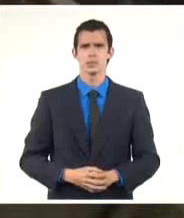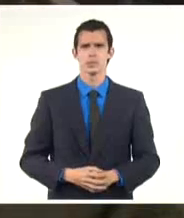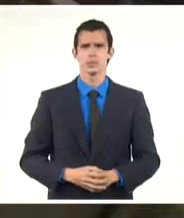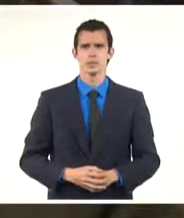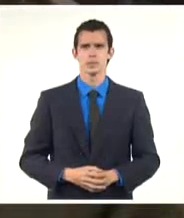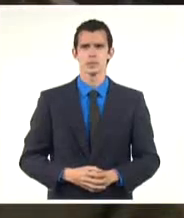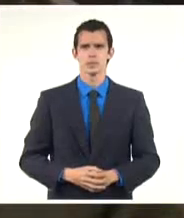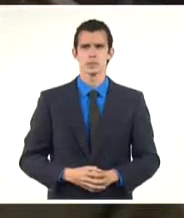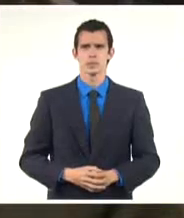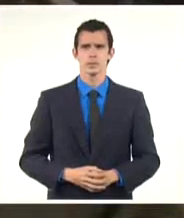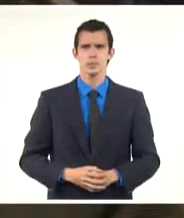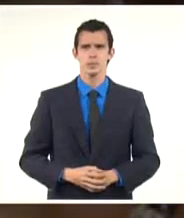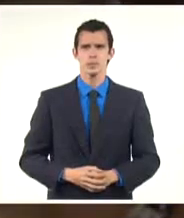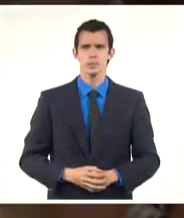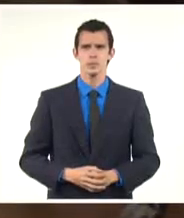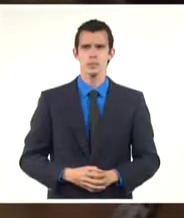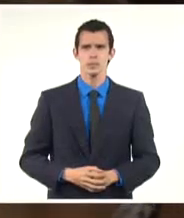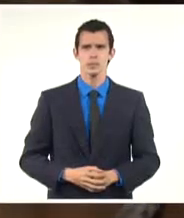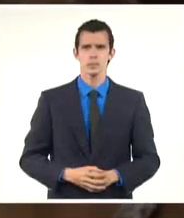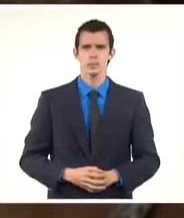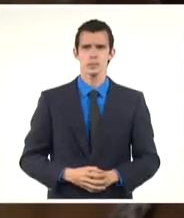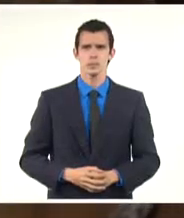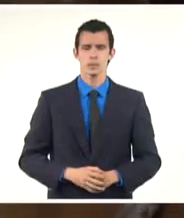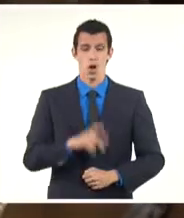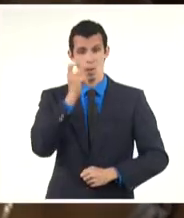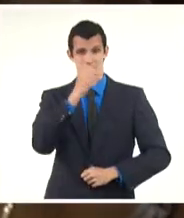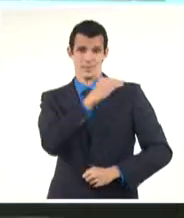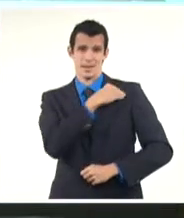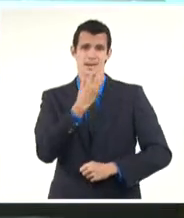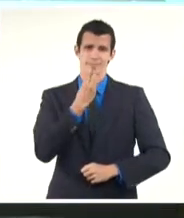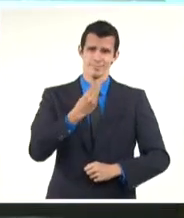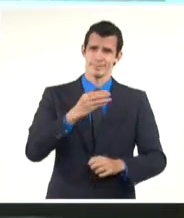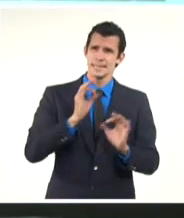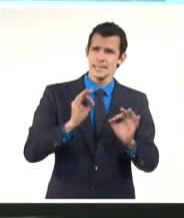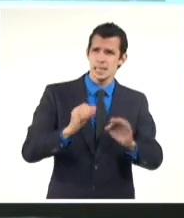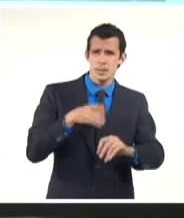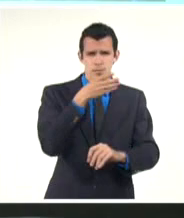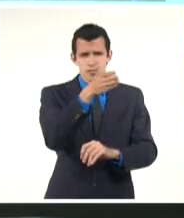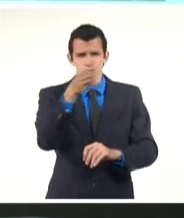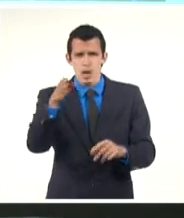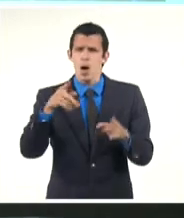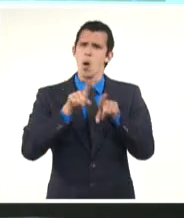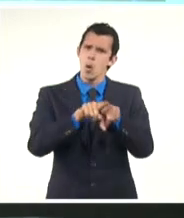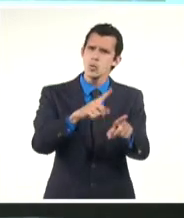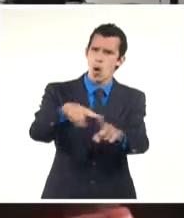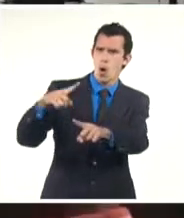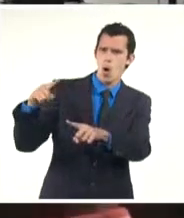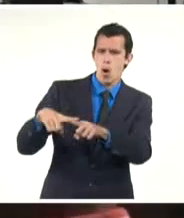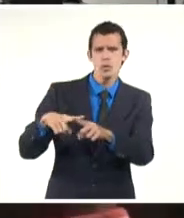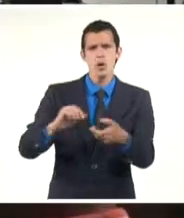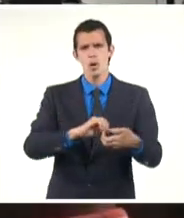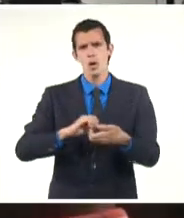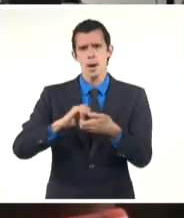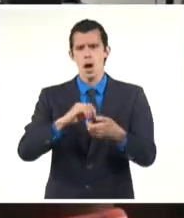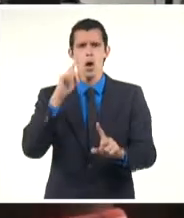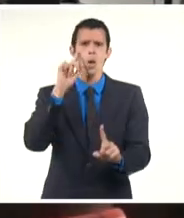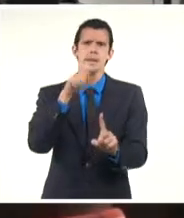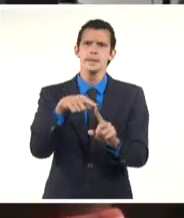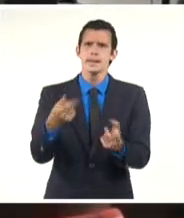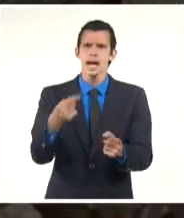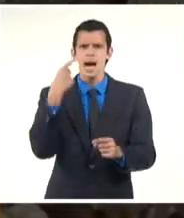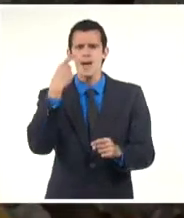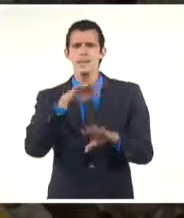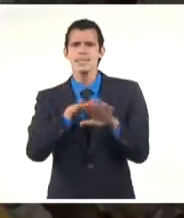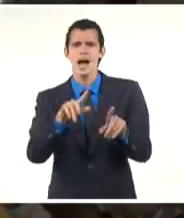Durante el intercambio con directivos y trabajadores de la termoeléctrica, se chequeó los trabajos que se realizan en el bloque número 4 debido a su salida